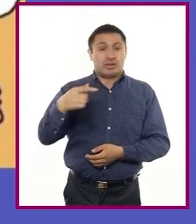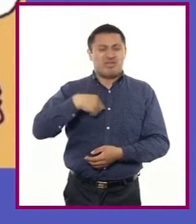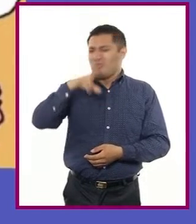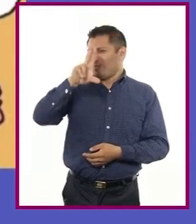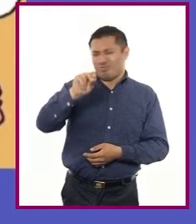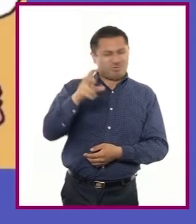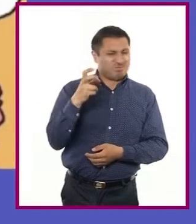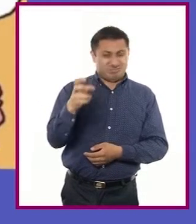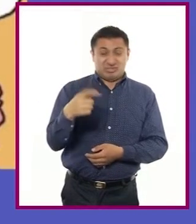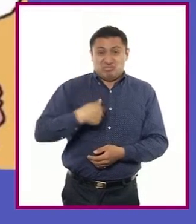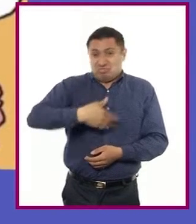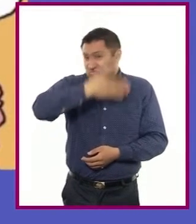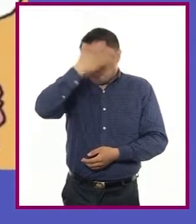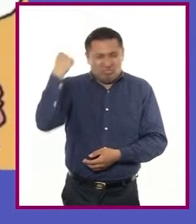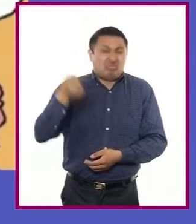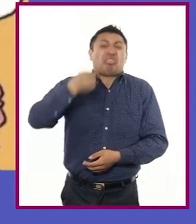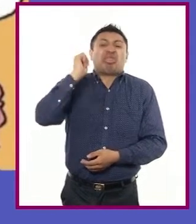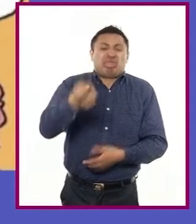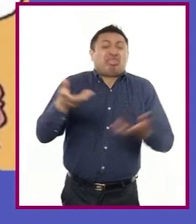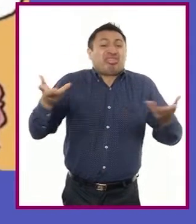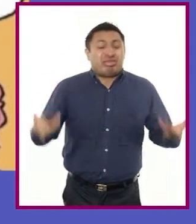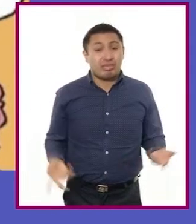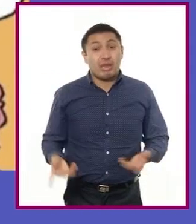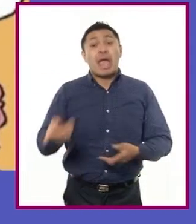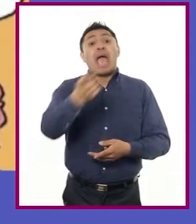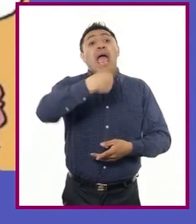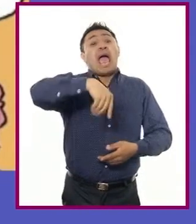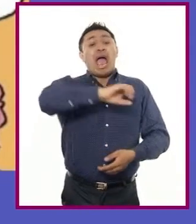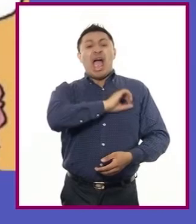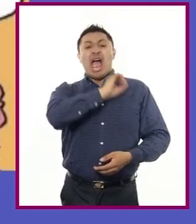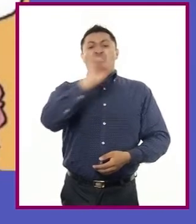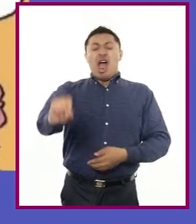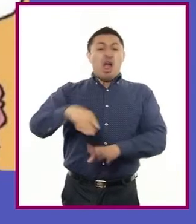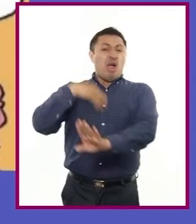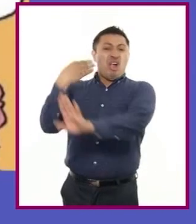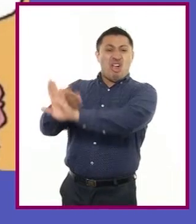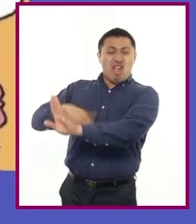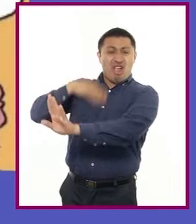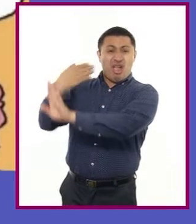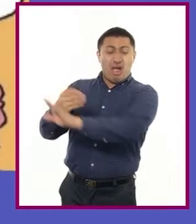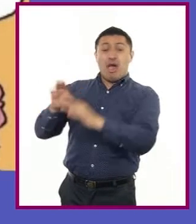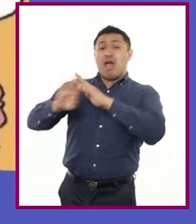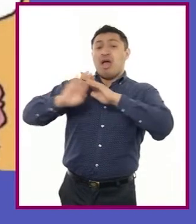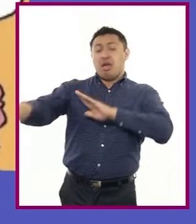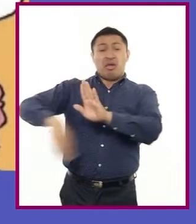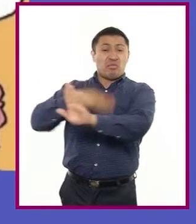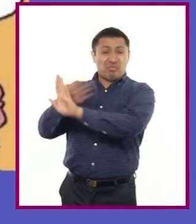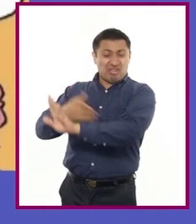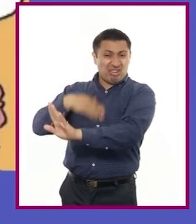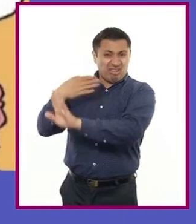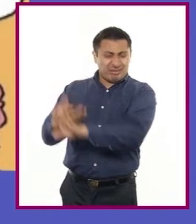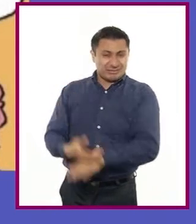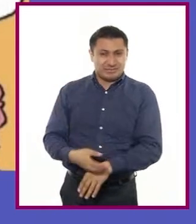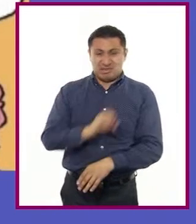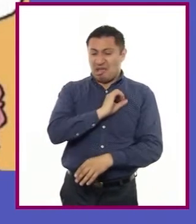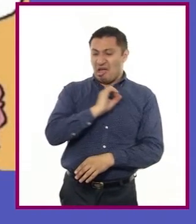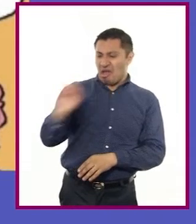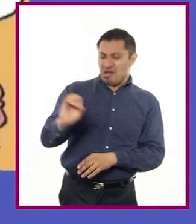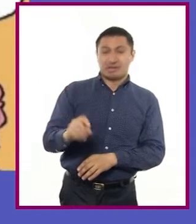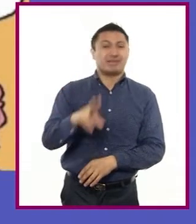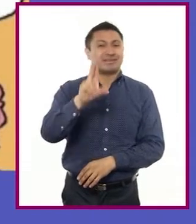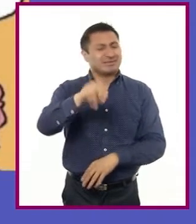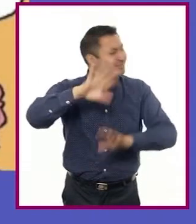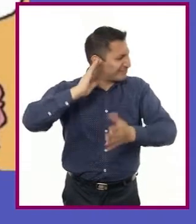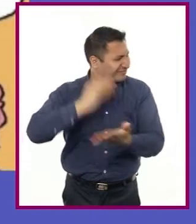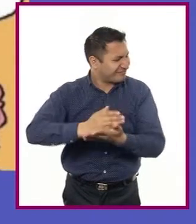siquiera sé lo que quiere decir. Son los que odian a los extranjeros. Mejor ni le mueva,